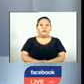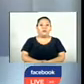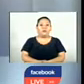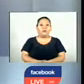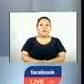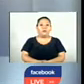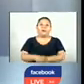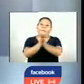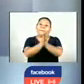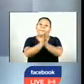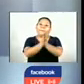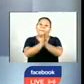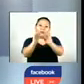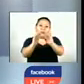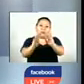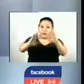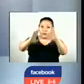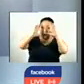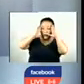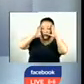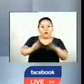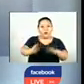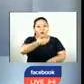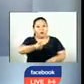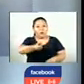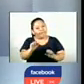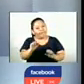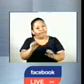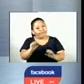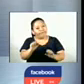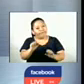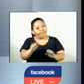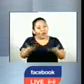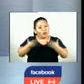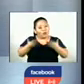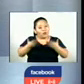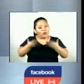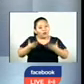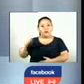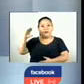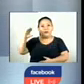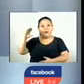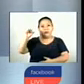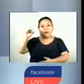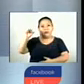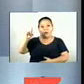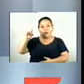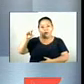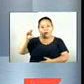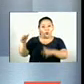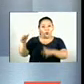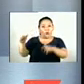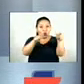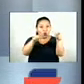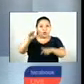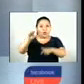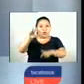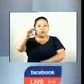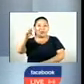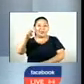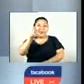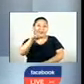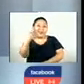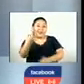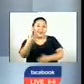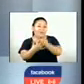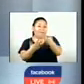Y por favor preste atención al siguiente dato, estamos solicitando de su apoyo para ayudar a Carlos Humberto Pérez y Higüenza, de 30 años, quien necesita donación